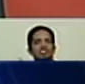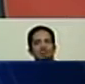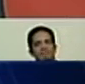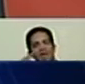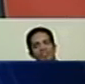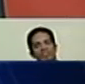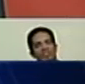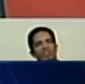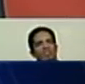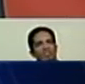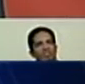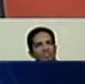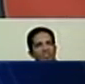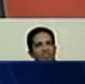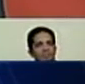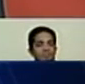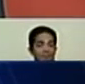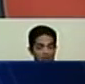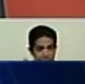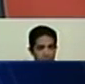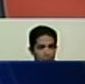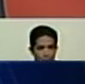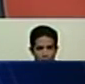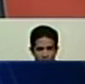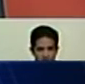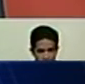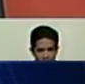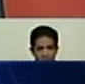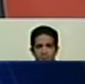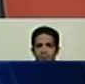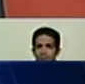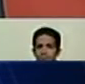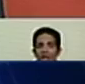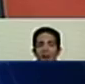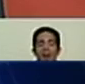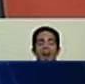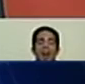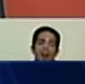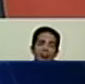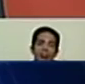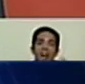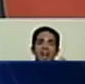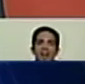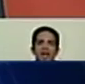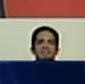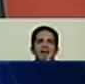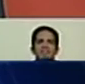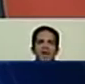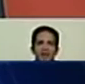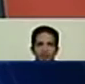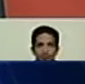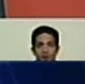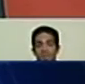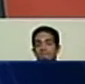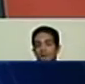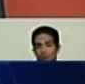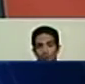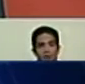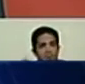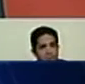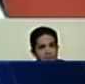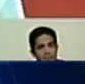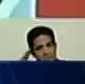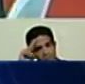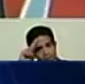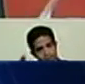territorial. Aquí están las pruebas. En el marco del derecho internacional público, como siempre ha sido Venezuela, respetuosa de las normas